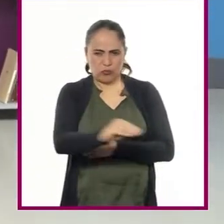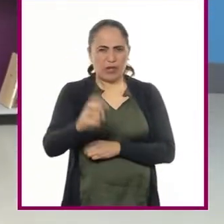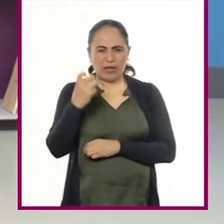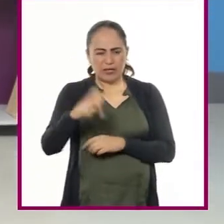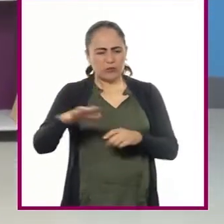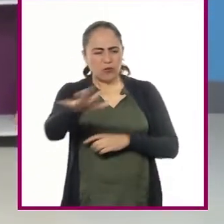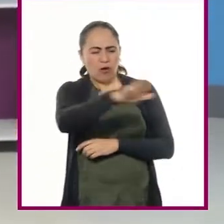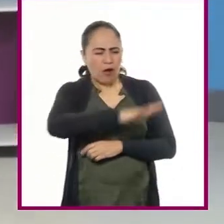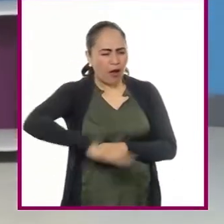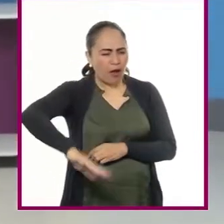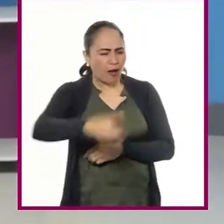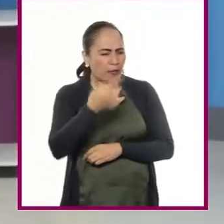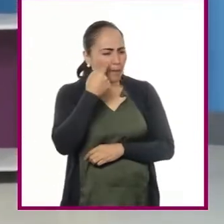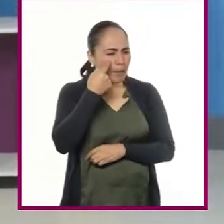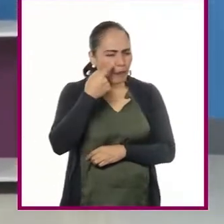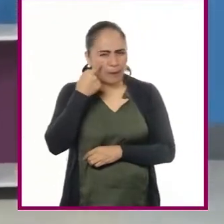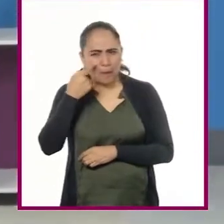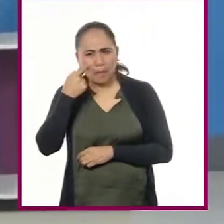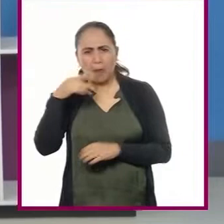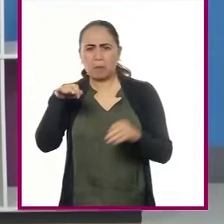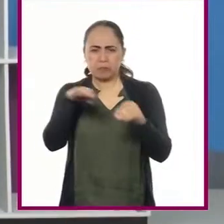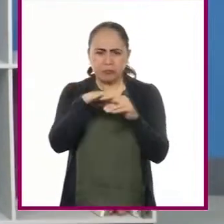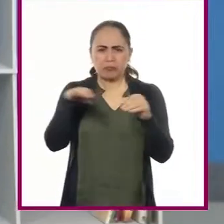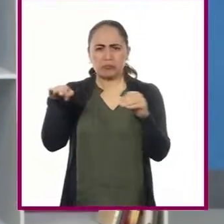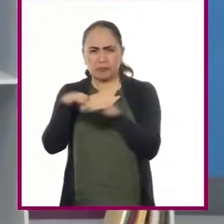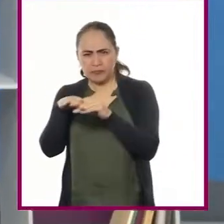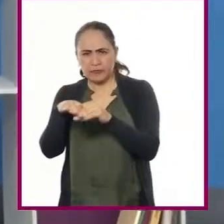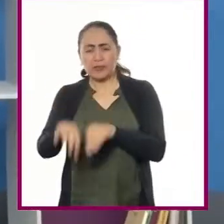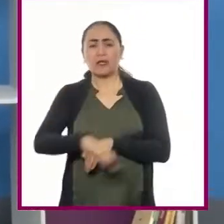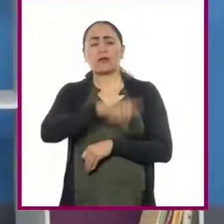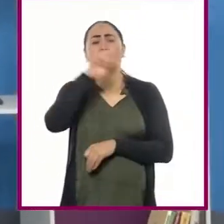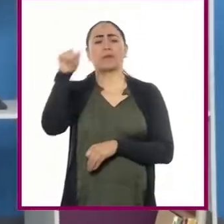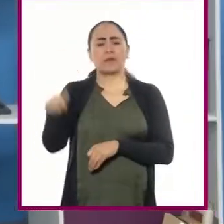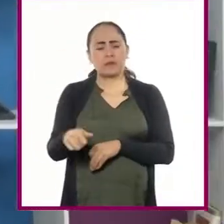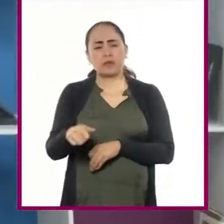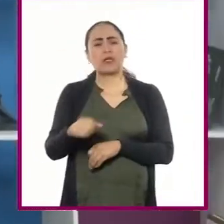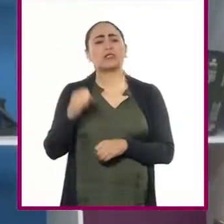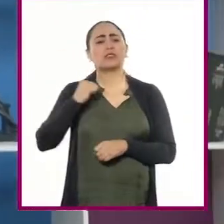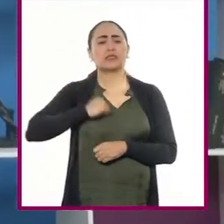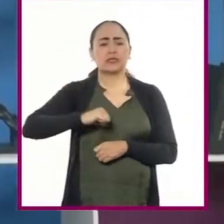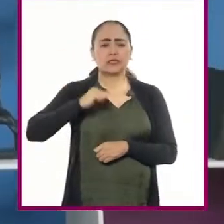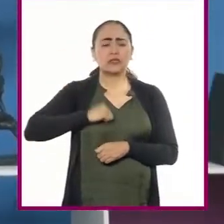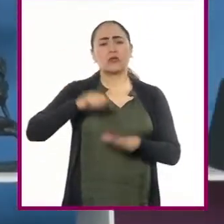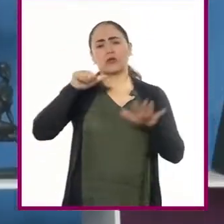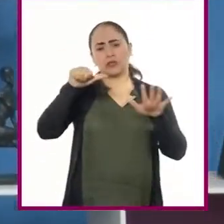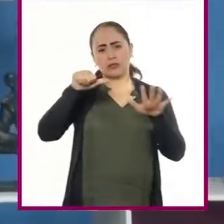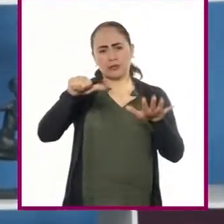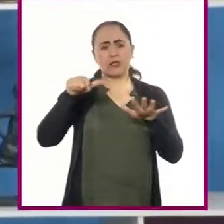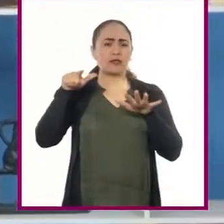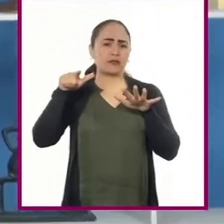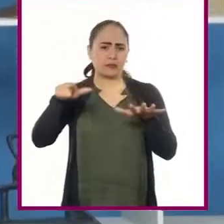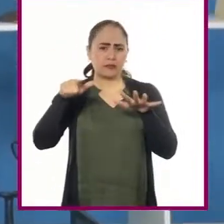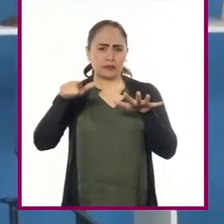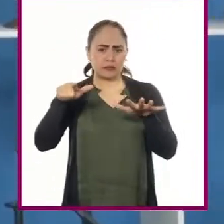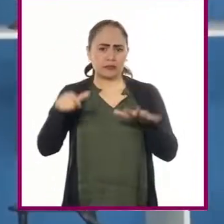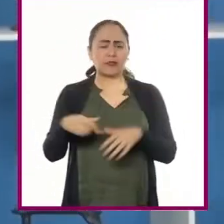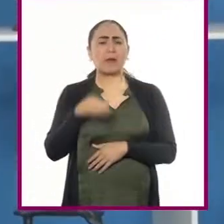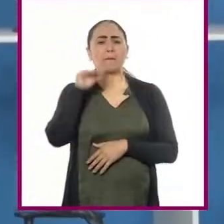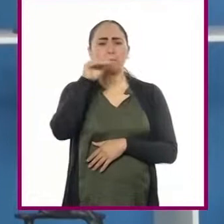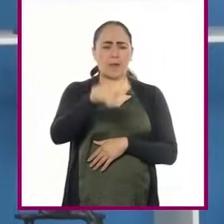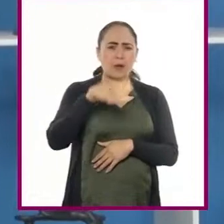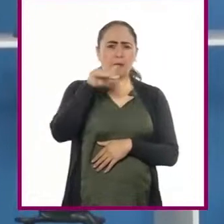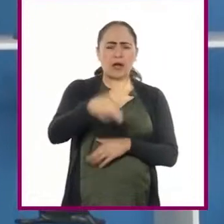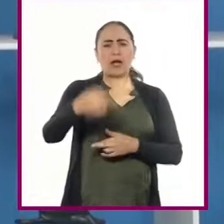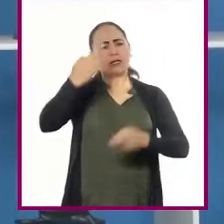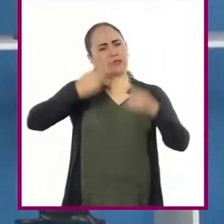virreinato. Frente a lo anterior, se levantaron voces a lo largo del siglo XVI y XVII que pedían un retorno